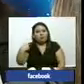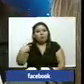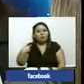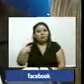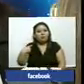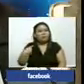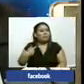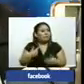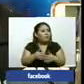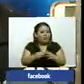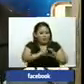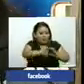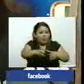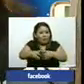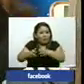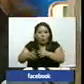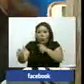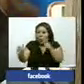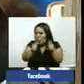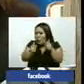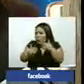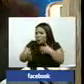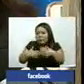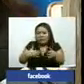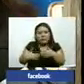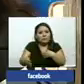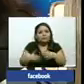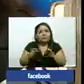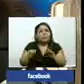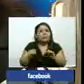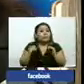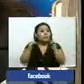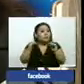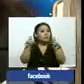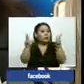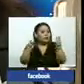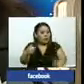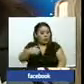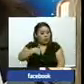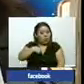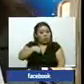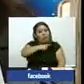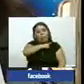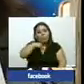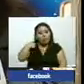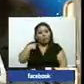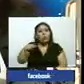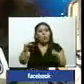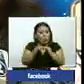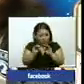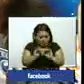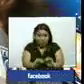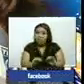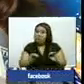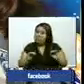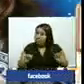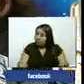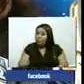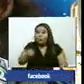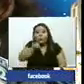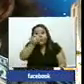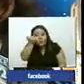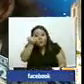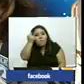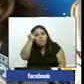diferentes grupos de edad y población el tema del suicidio, incluso en niños,